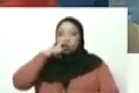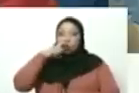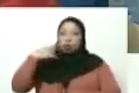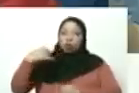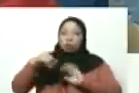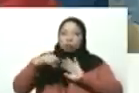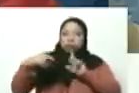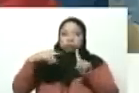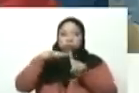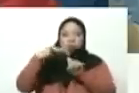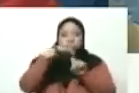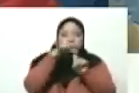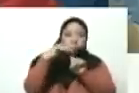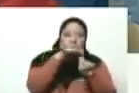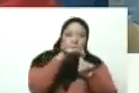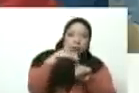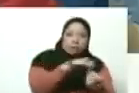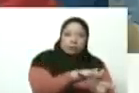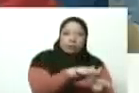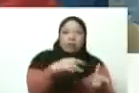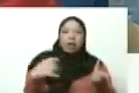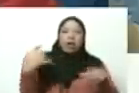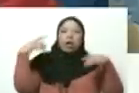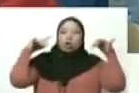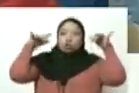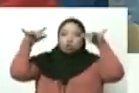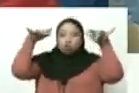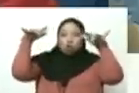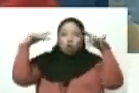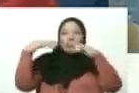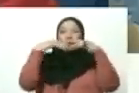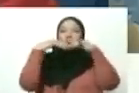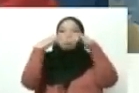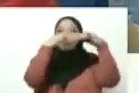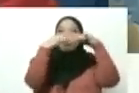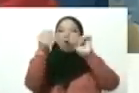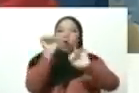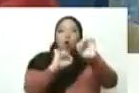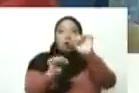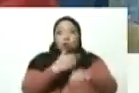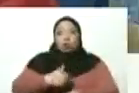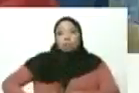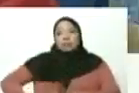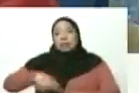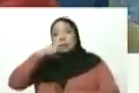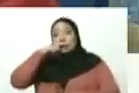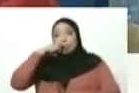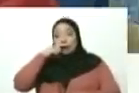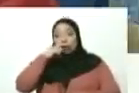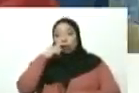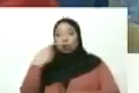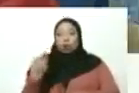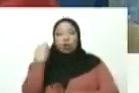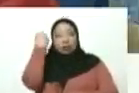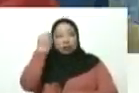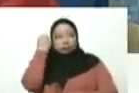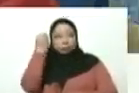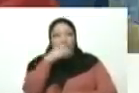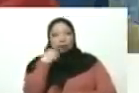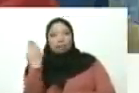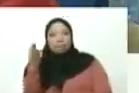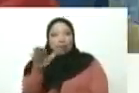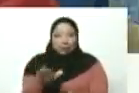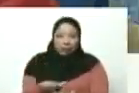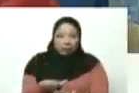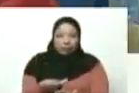nada más y nada menos que propiciar el magnicidio contra el jefe de estado presidente nicolás maduro y atacar